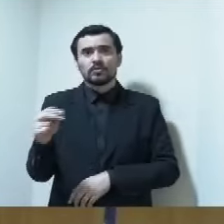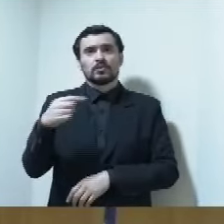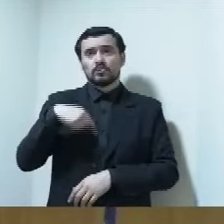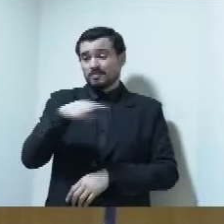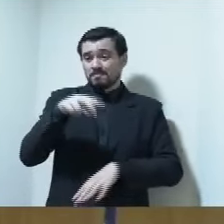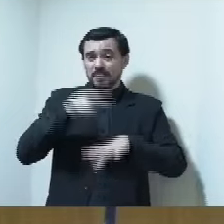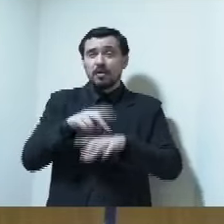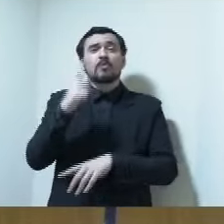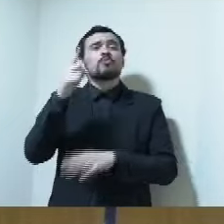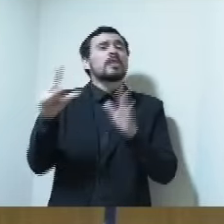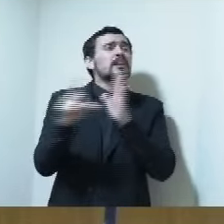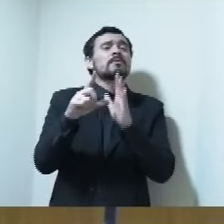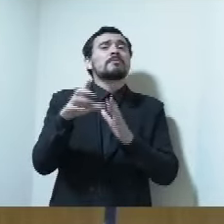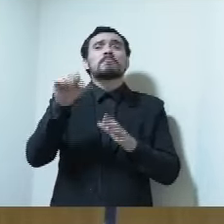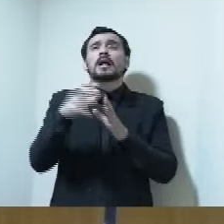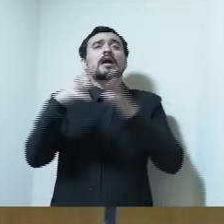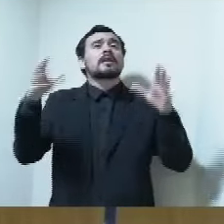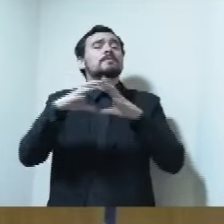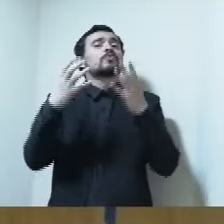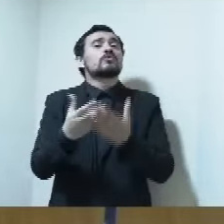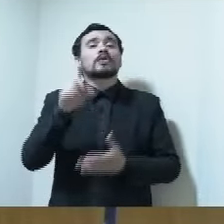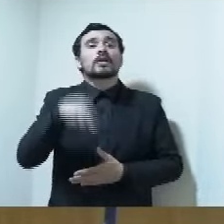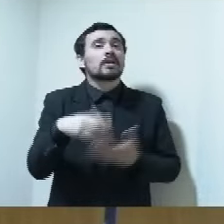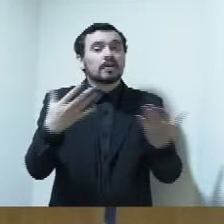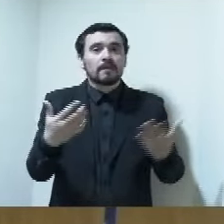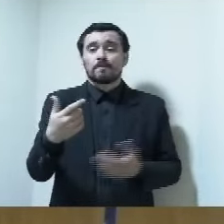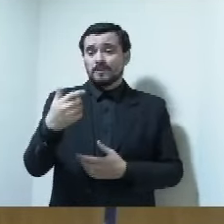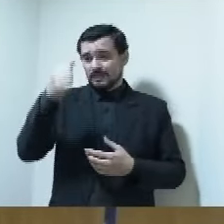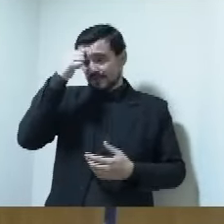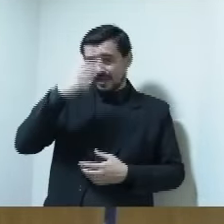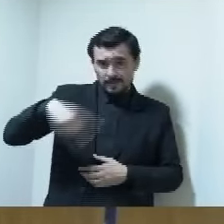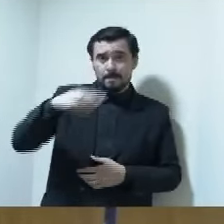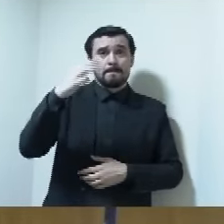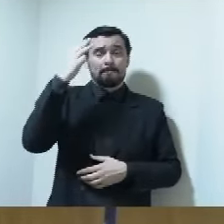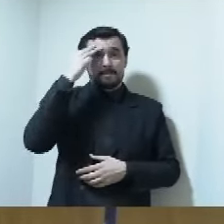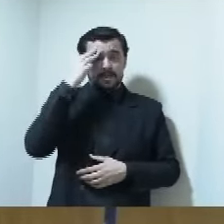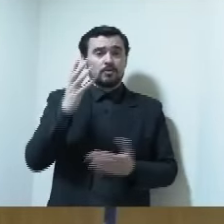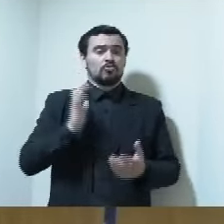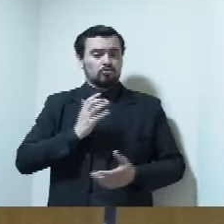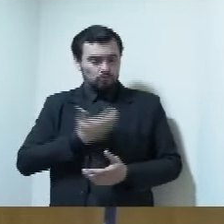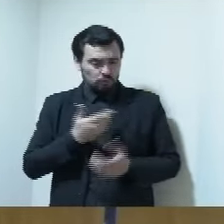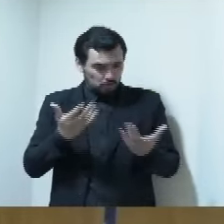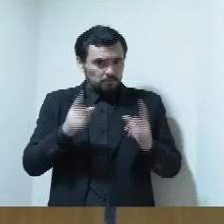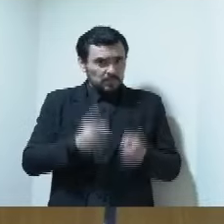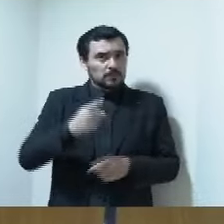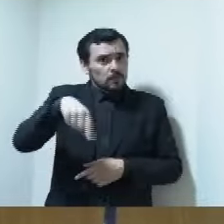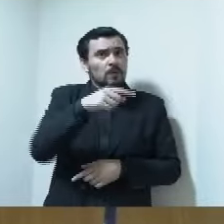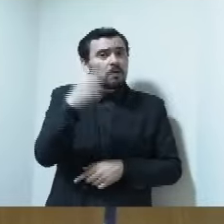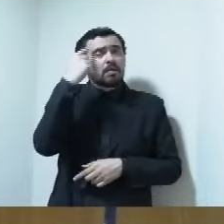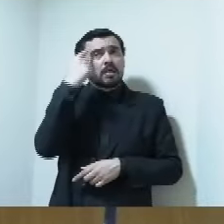nuestro país ser el más grande del mundo, muchas veces es nuestra propia mente. Somos nosotros mismos cuando